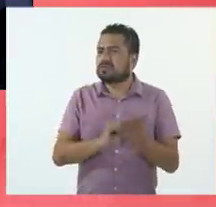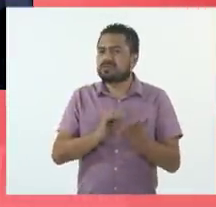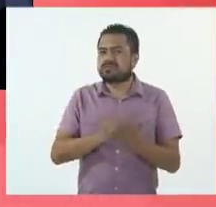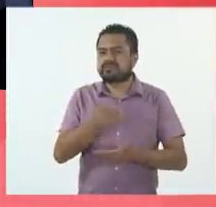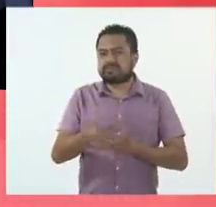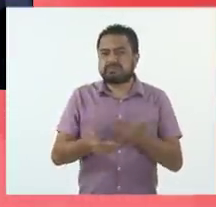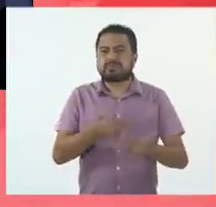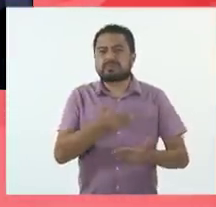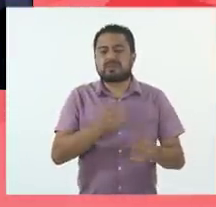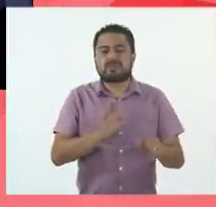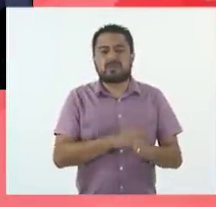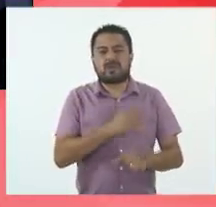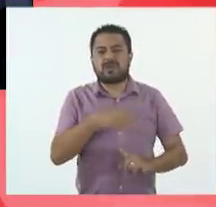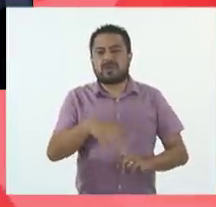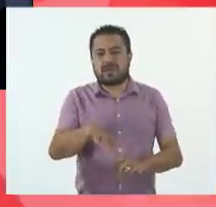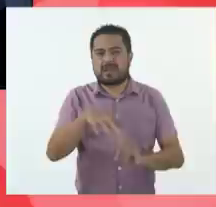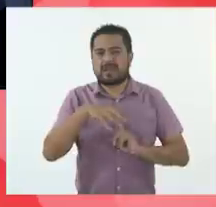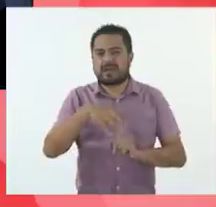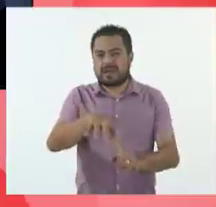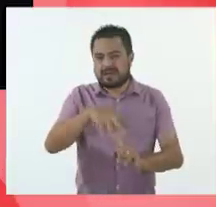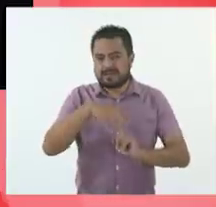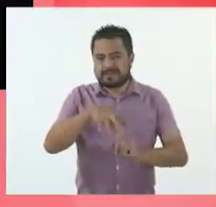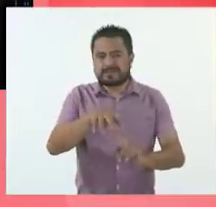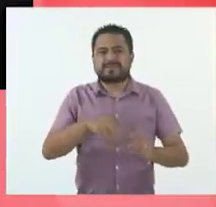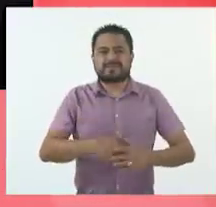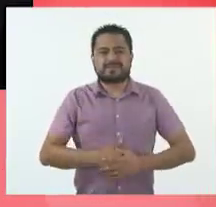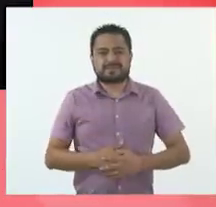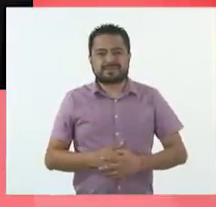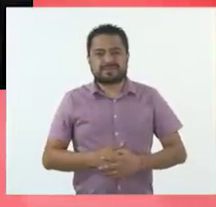despojados por la carambada.